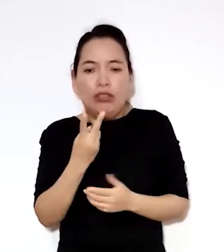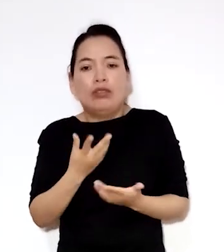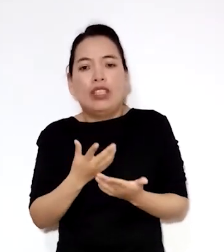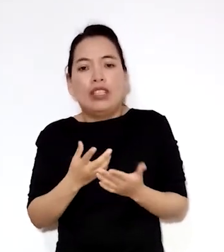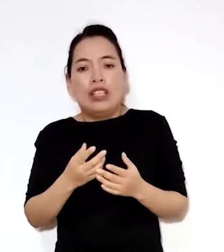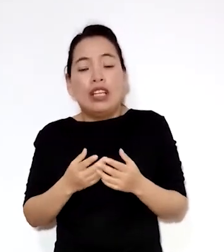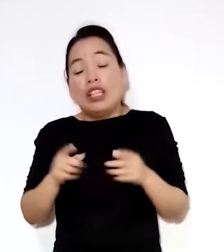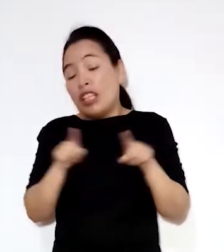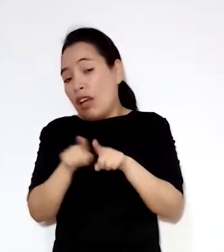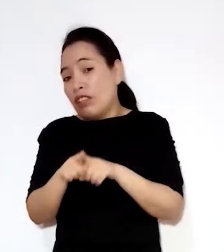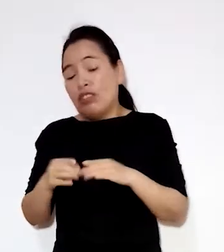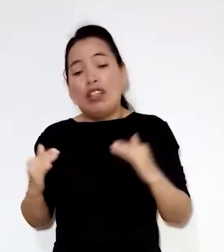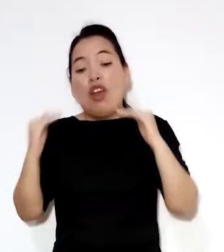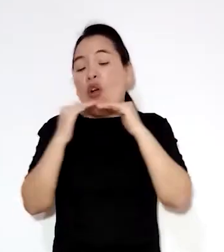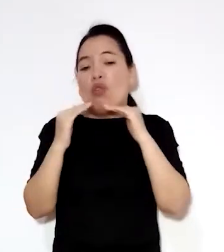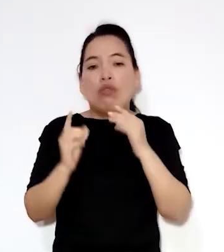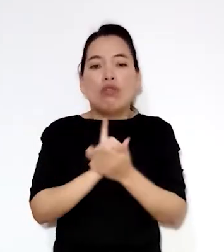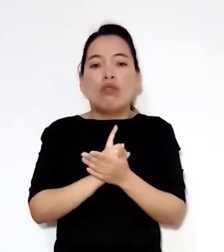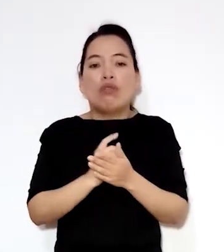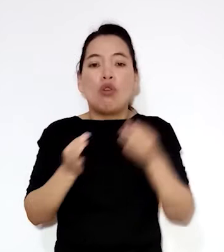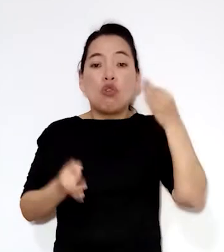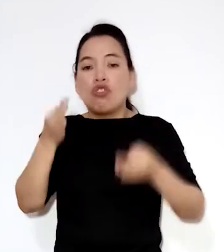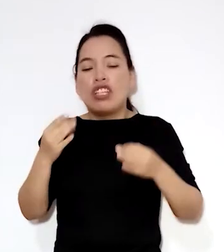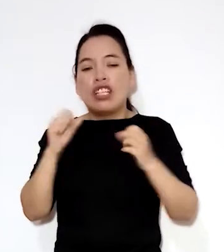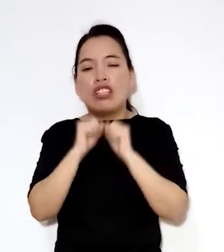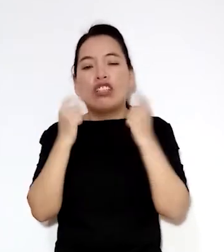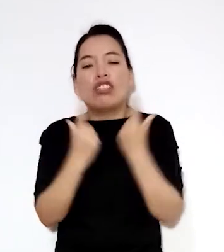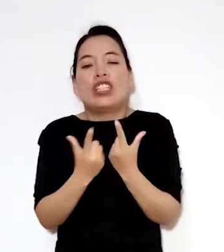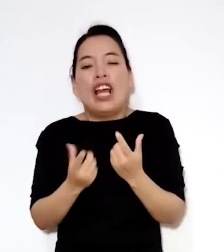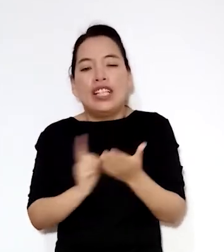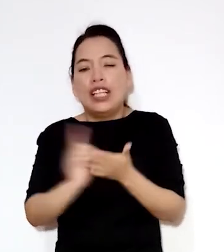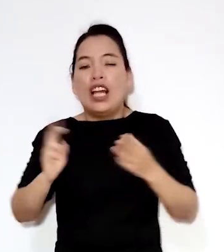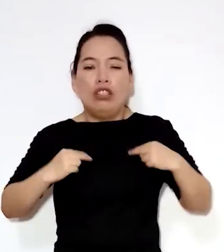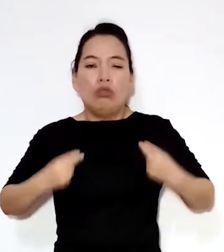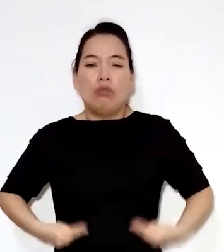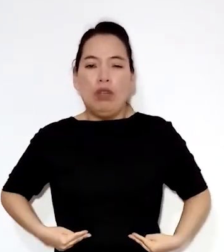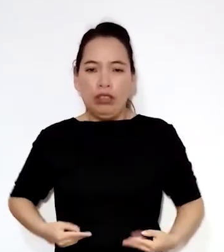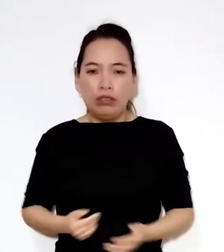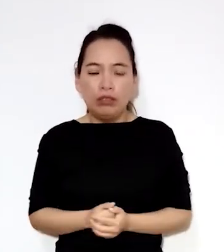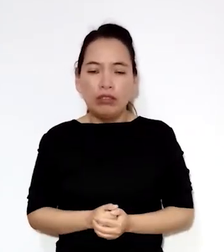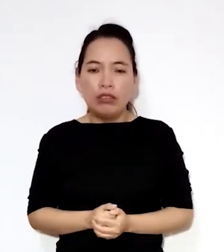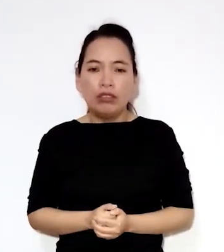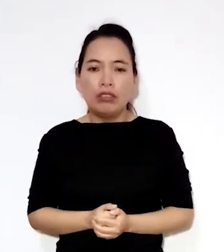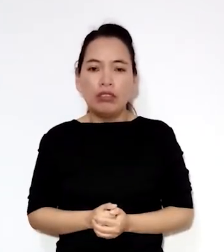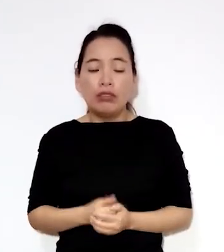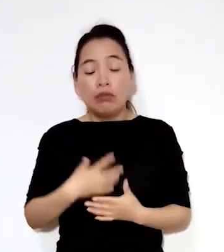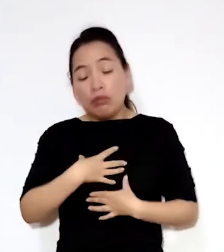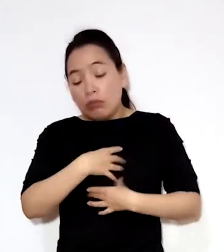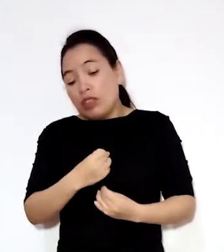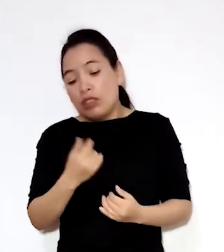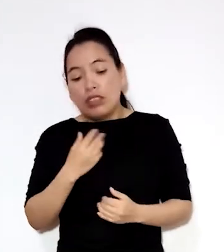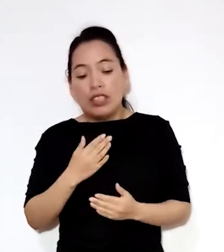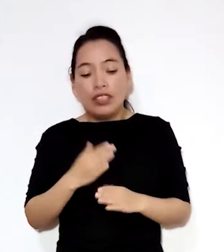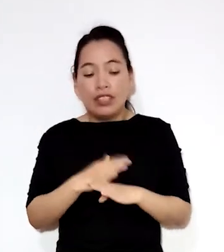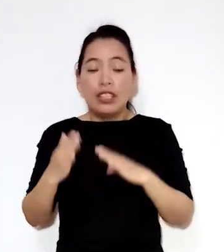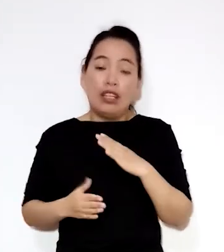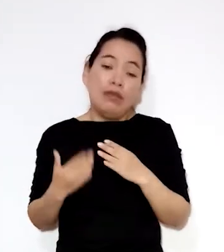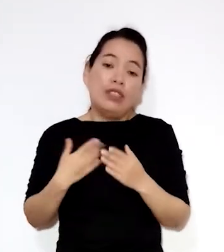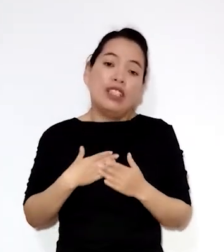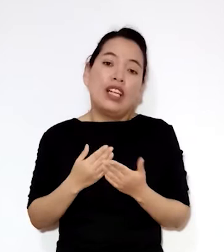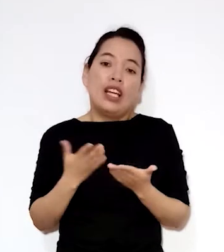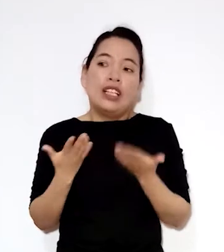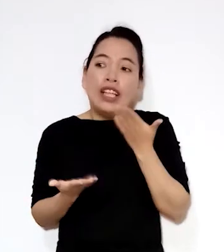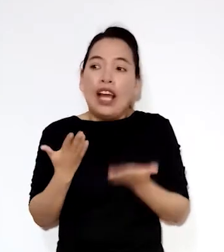es un tema de justicia social, es un tema de derecho humano, justicia social. Me gustaría terminar solamente diciéndoles